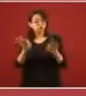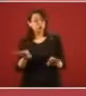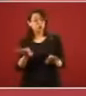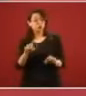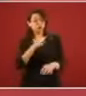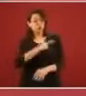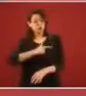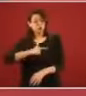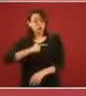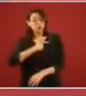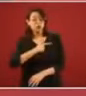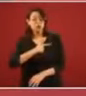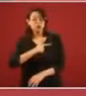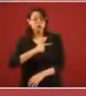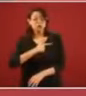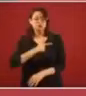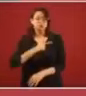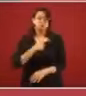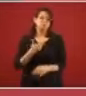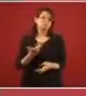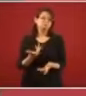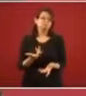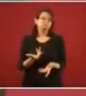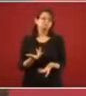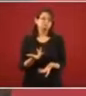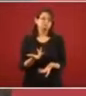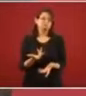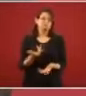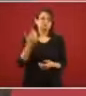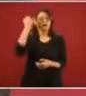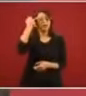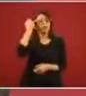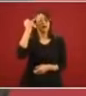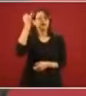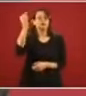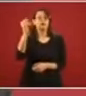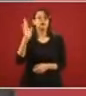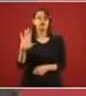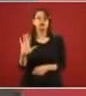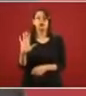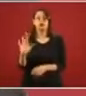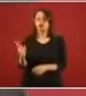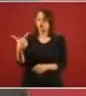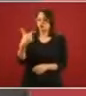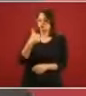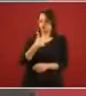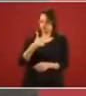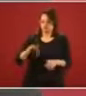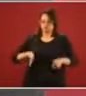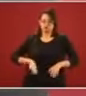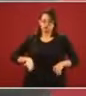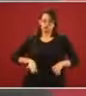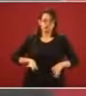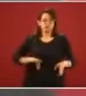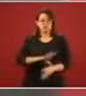Imagínense si yo pensara en que tengo la verdad absoluta